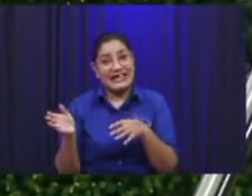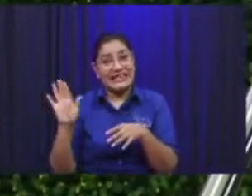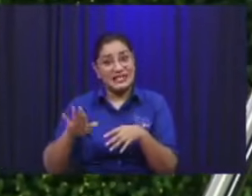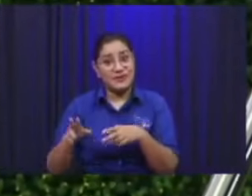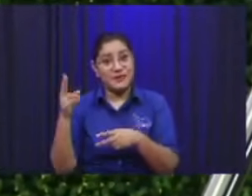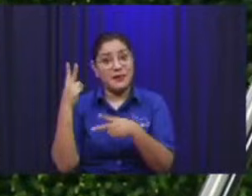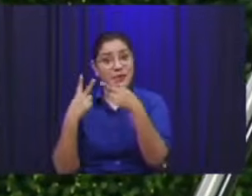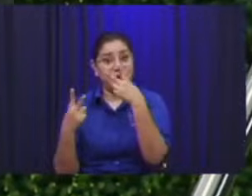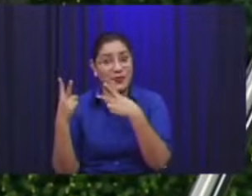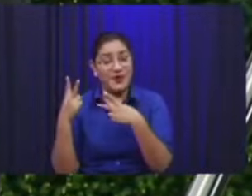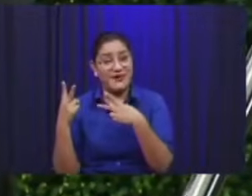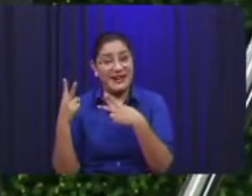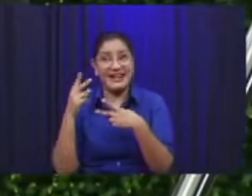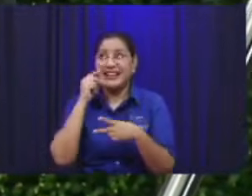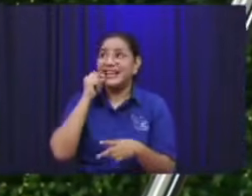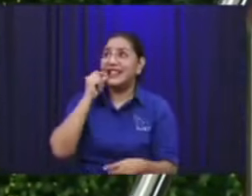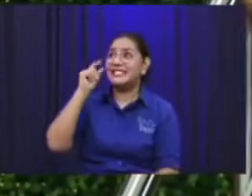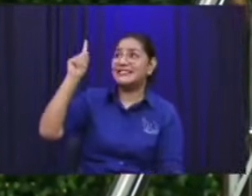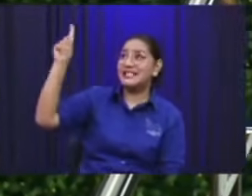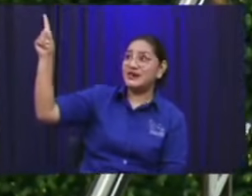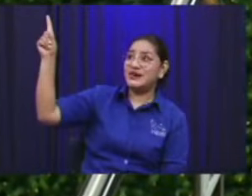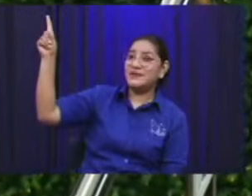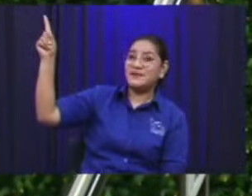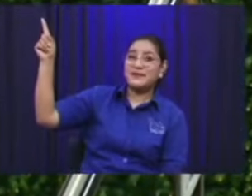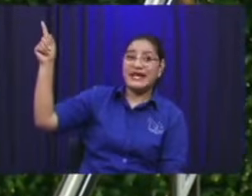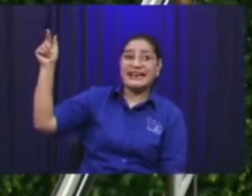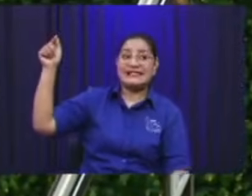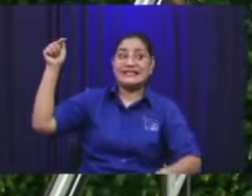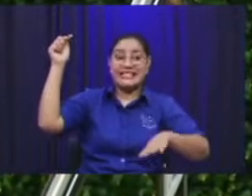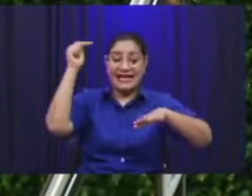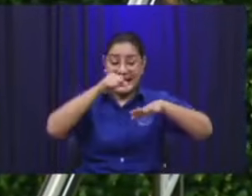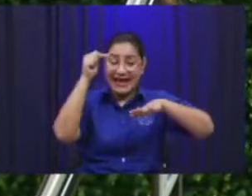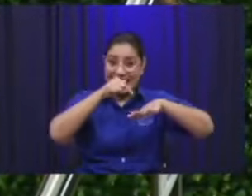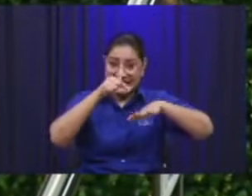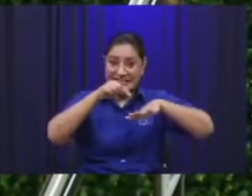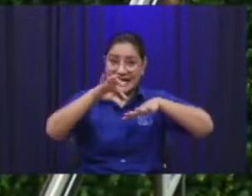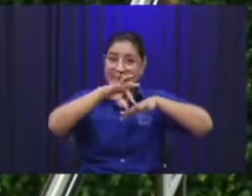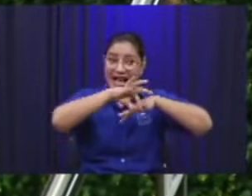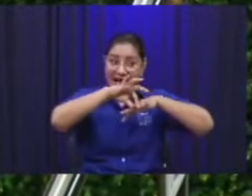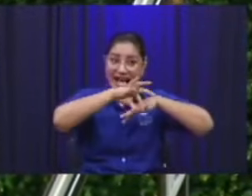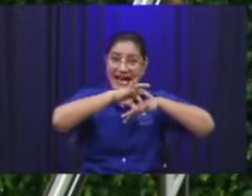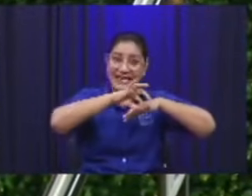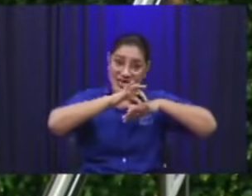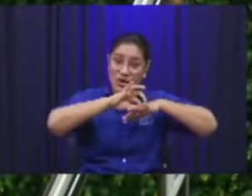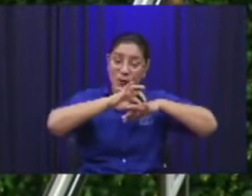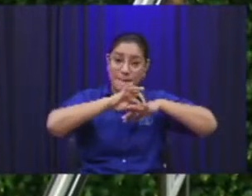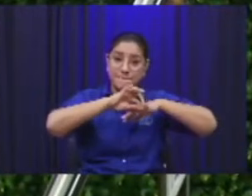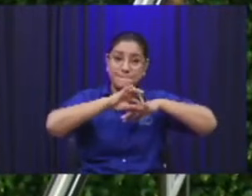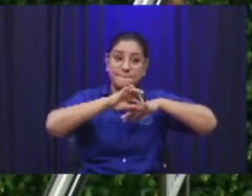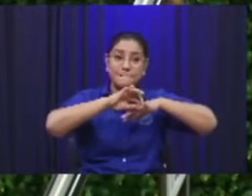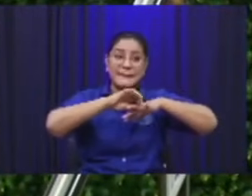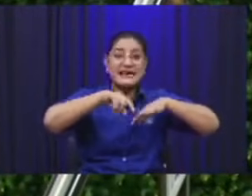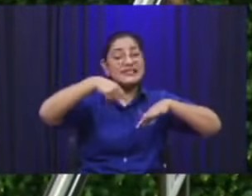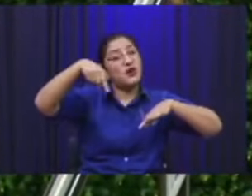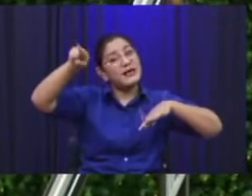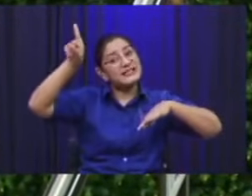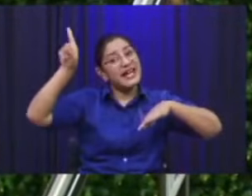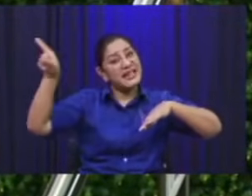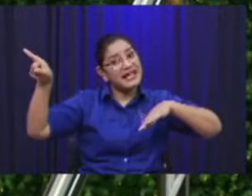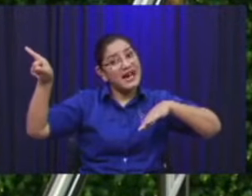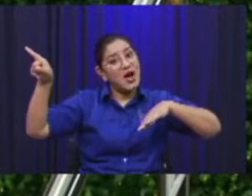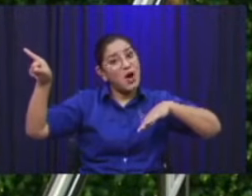y me dijo es que s es temporal se lo vas a dar a otro